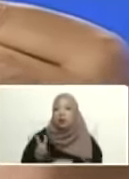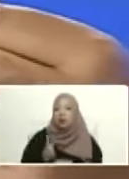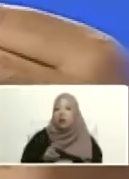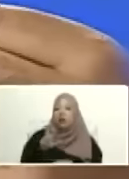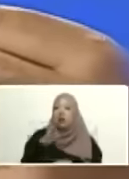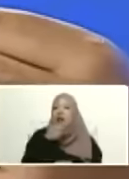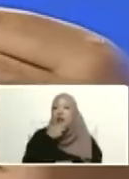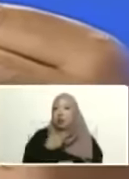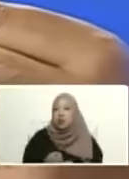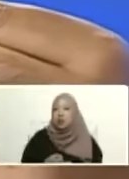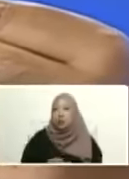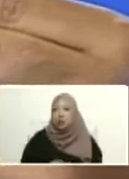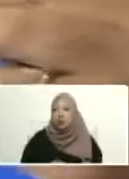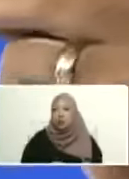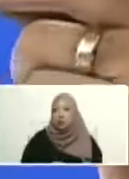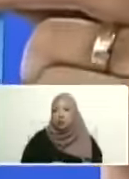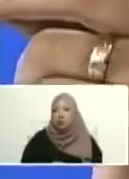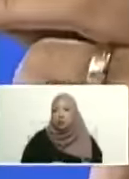de diciembre.